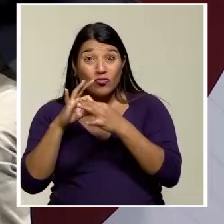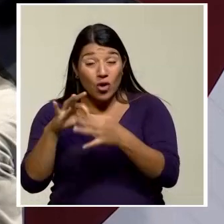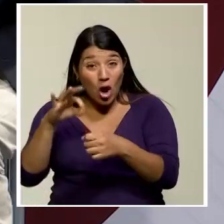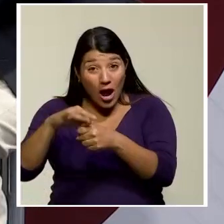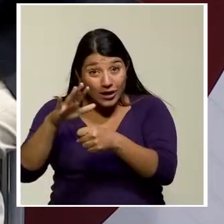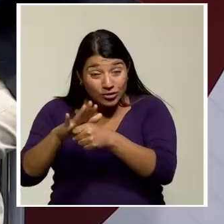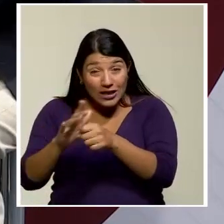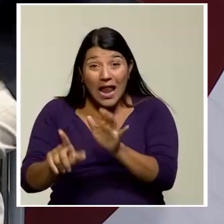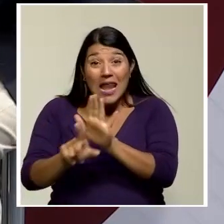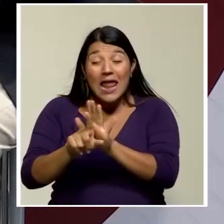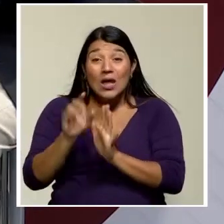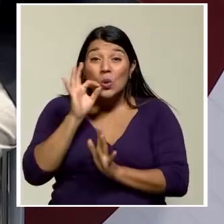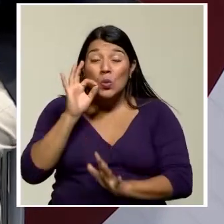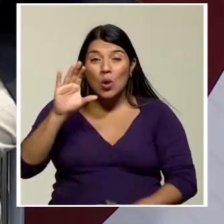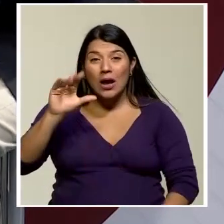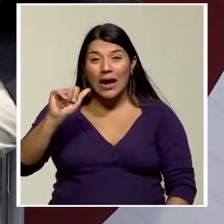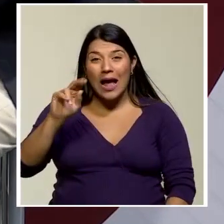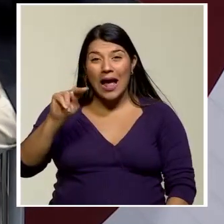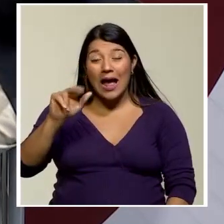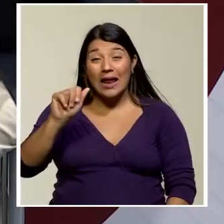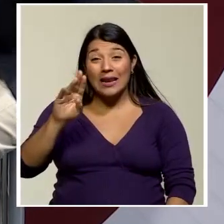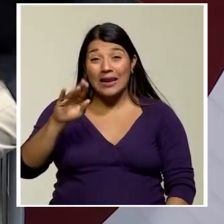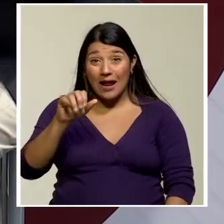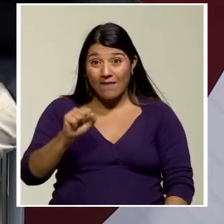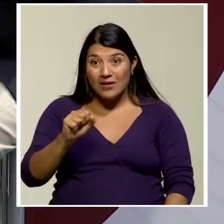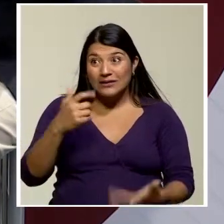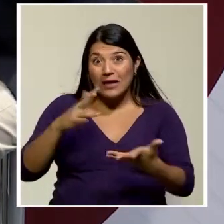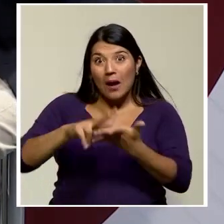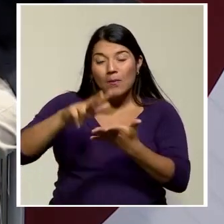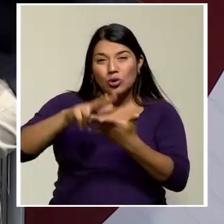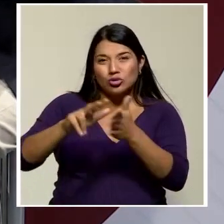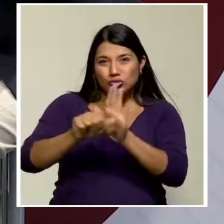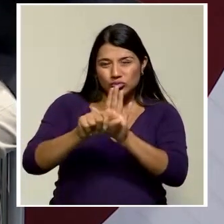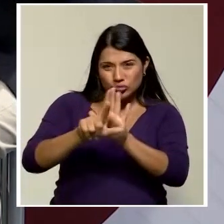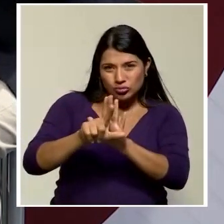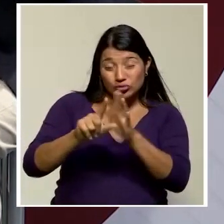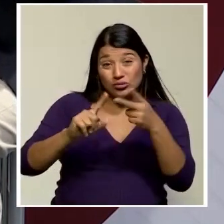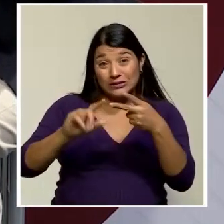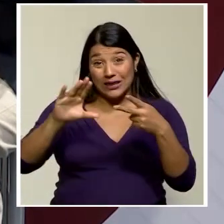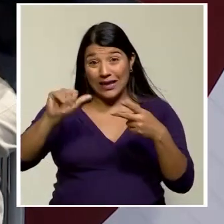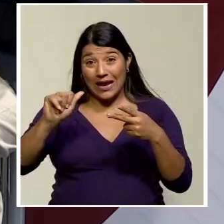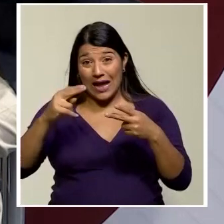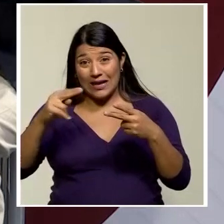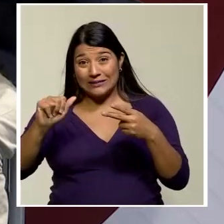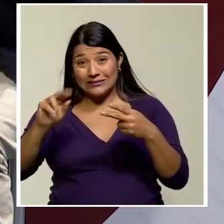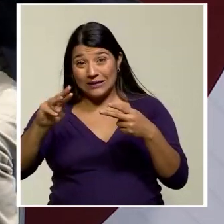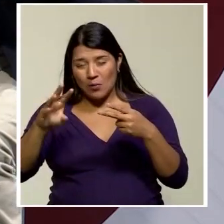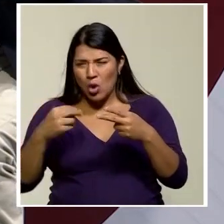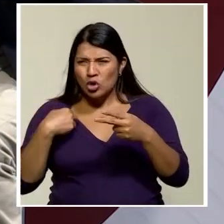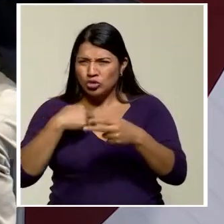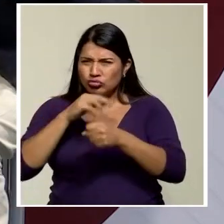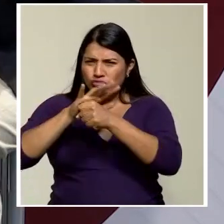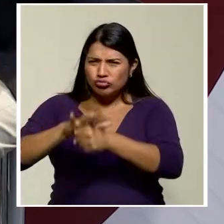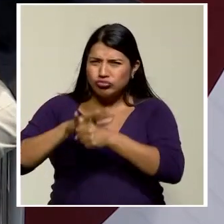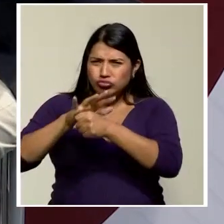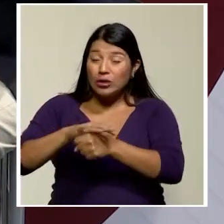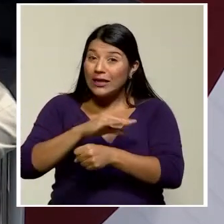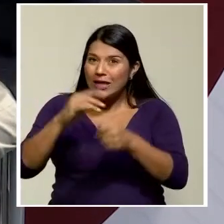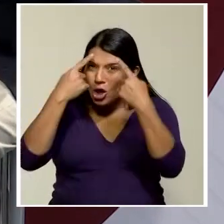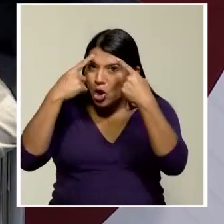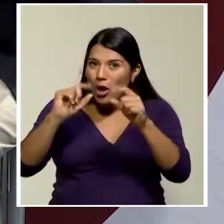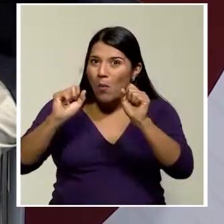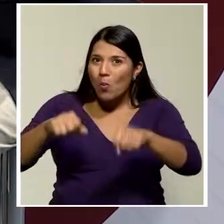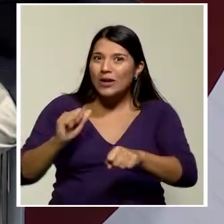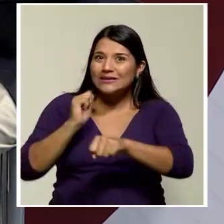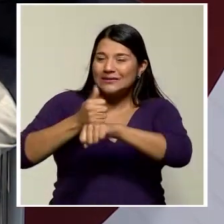ley de cannabis que acaba de aprobar la Asamblea Legislativa y producción de cáñamo, presionamos fuertemente y logramos que se estableciera un modelo